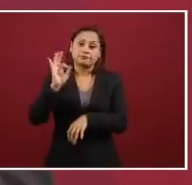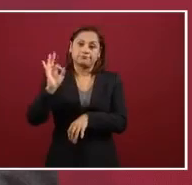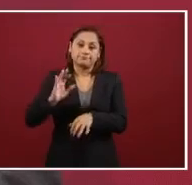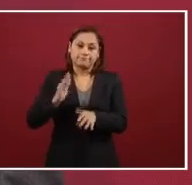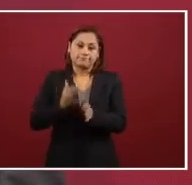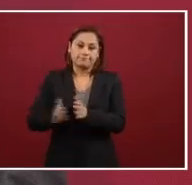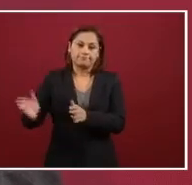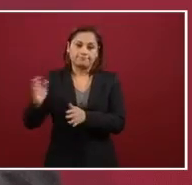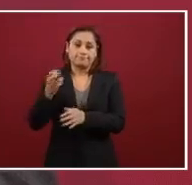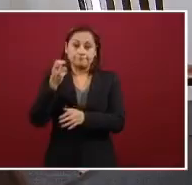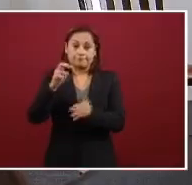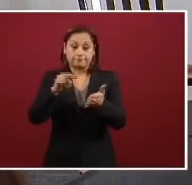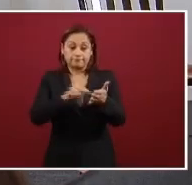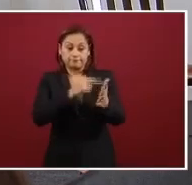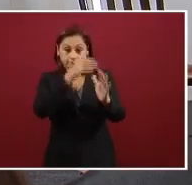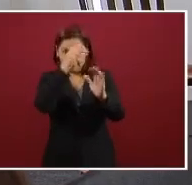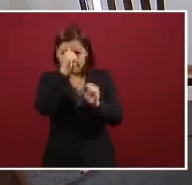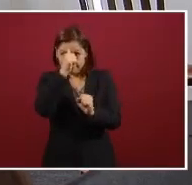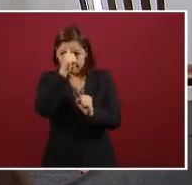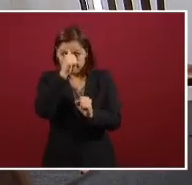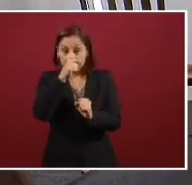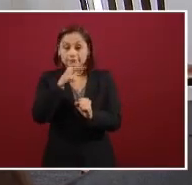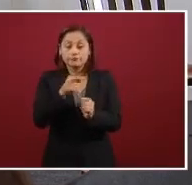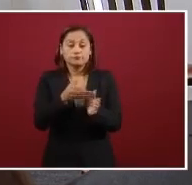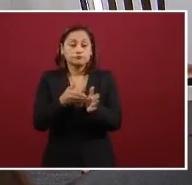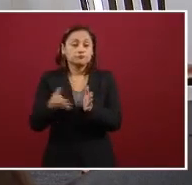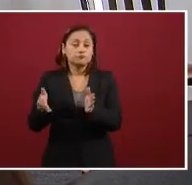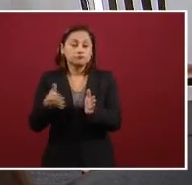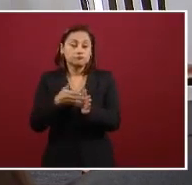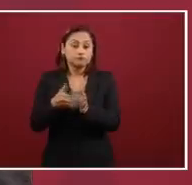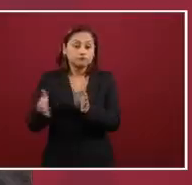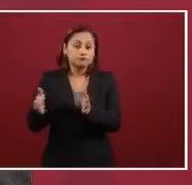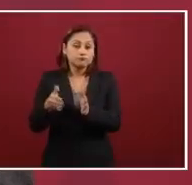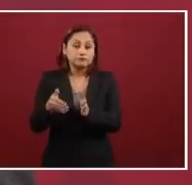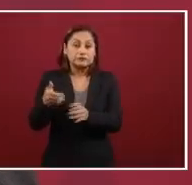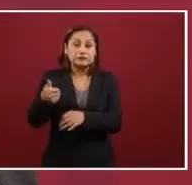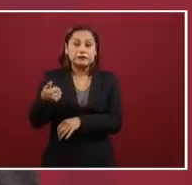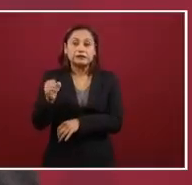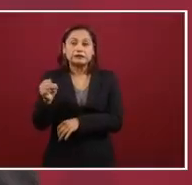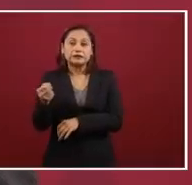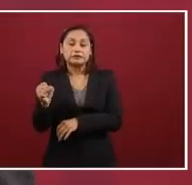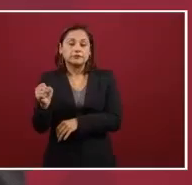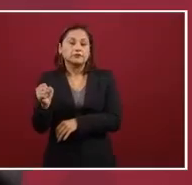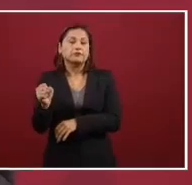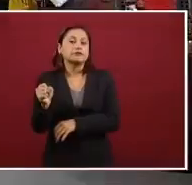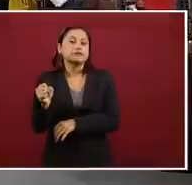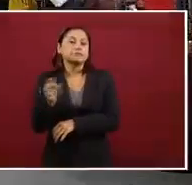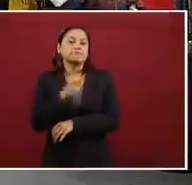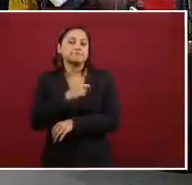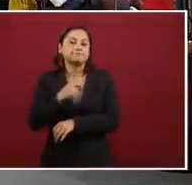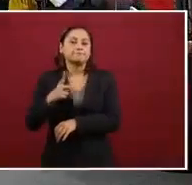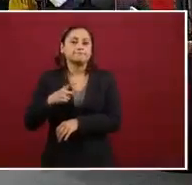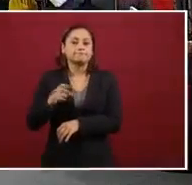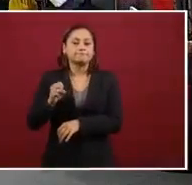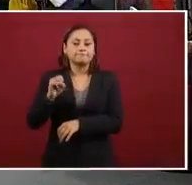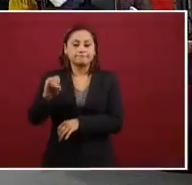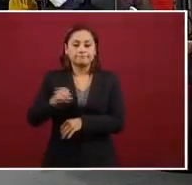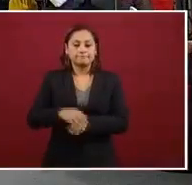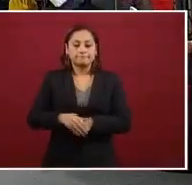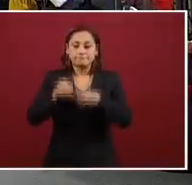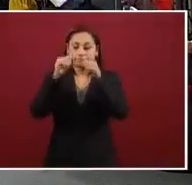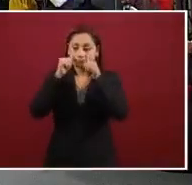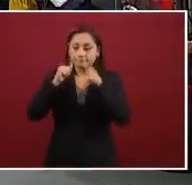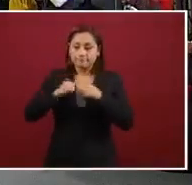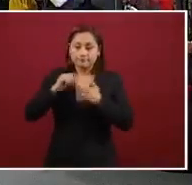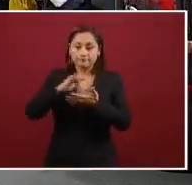puntos. Gracias. Y eso se vence más o menos el 6 de septiembre. ¿Sí? Muchas gracias por su